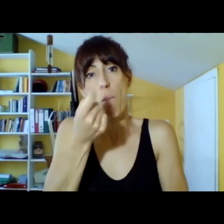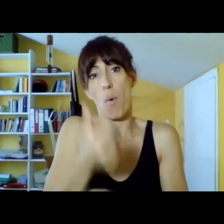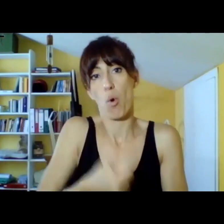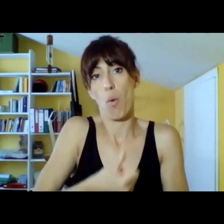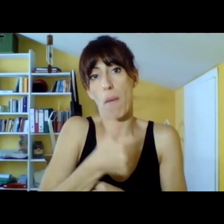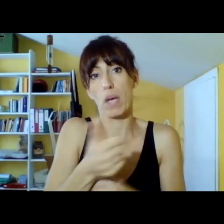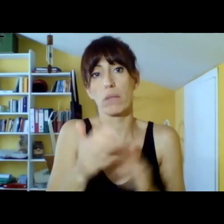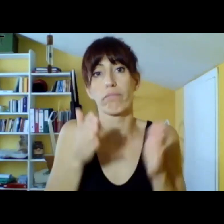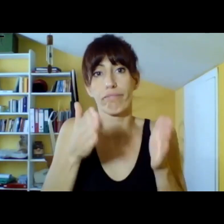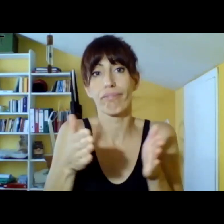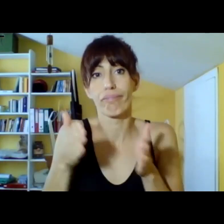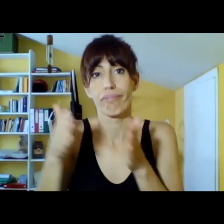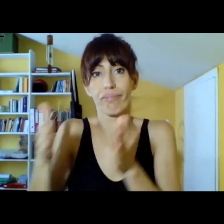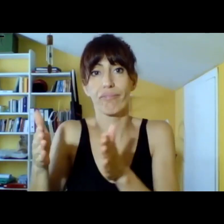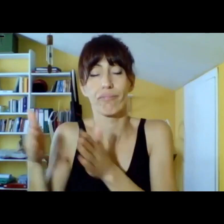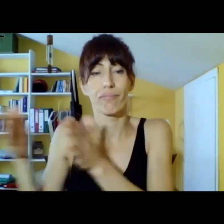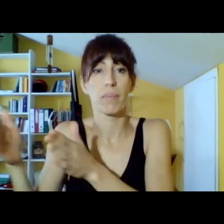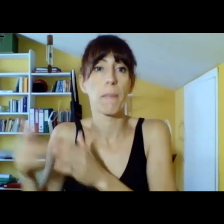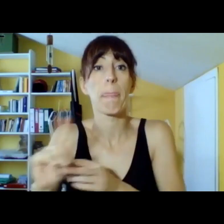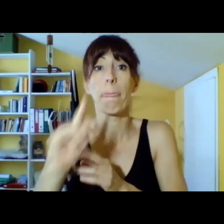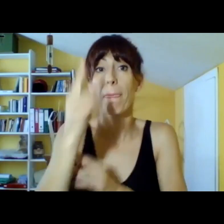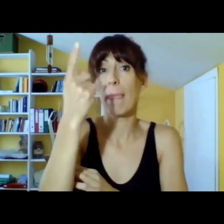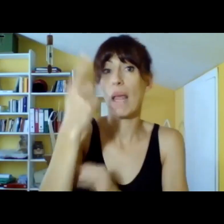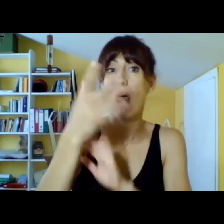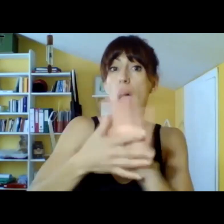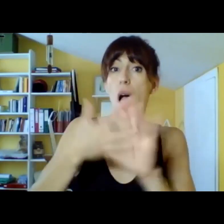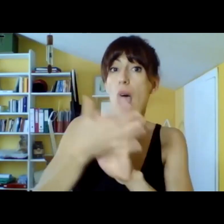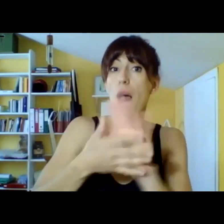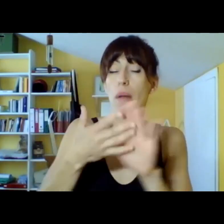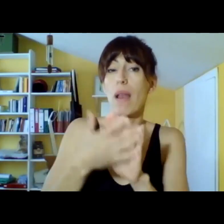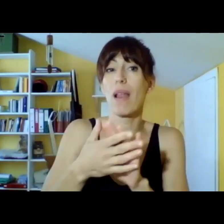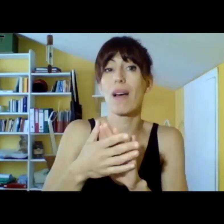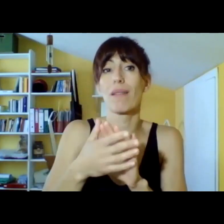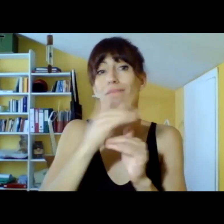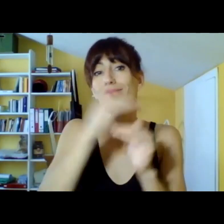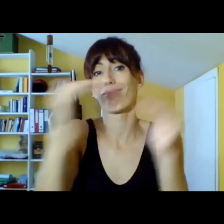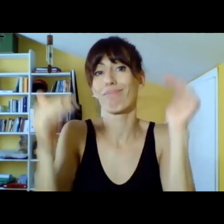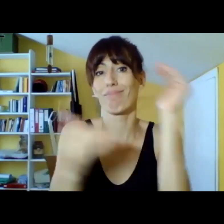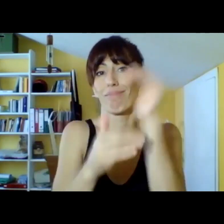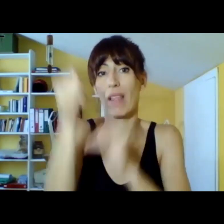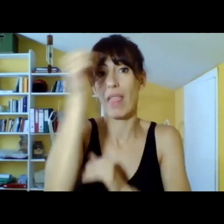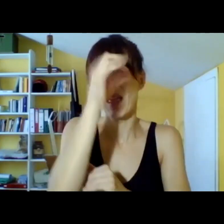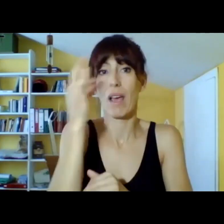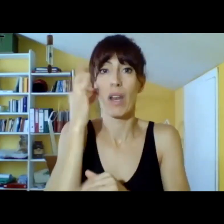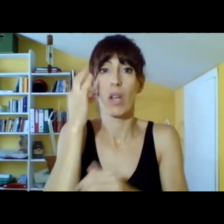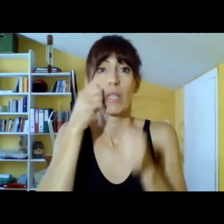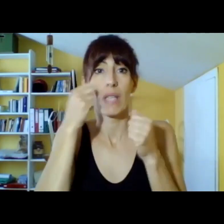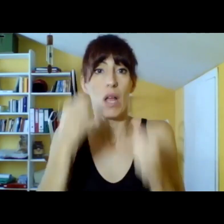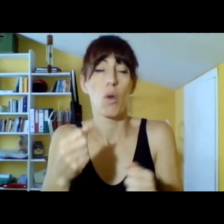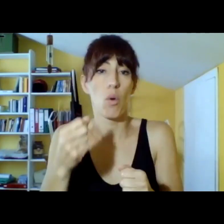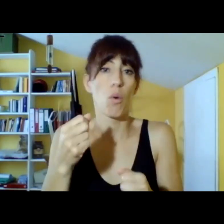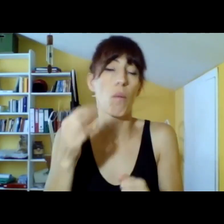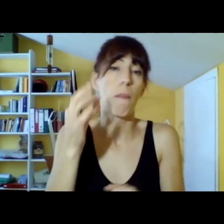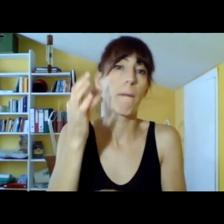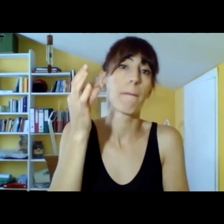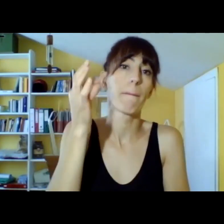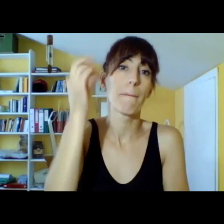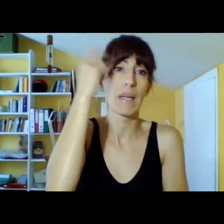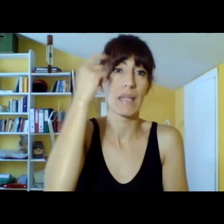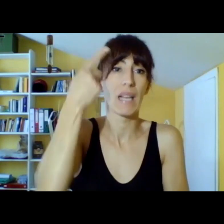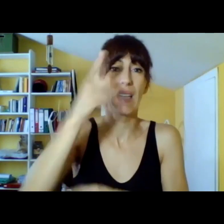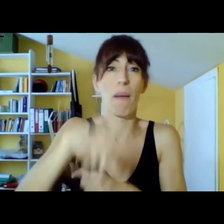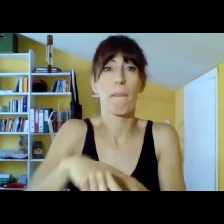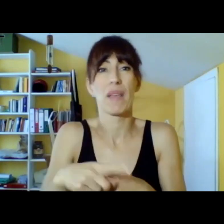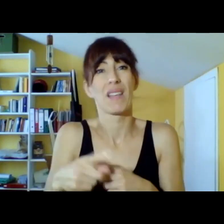primer lugar, nos va a hablar de desigualdades de género en la salud mental y dinámicas medicalizadoras desde una